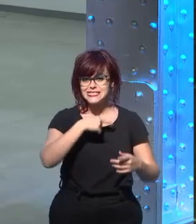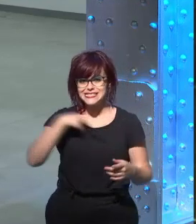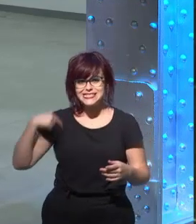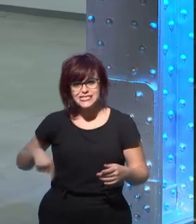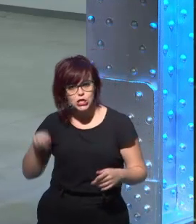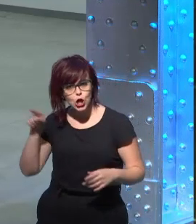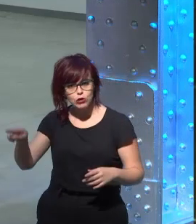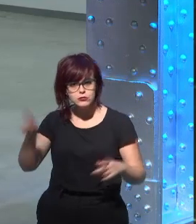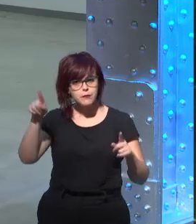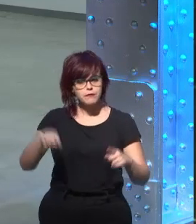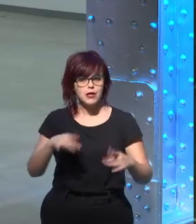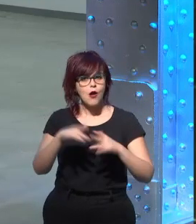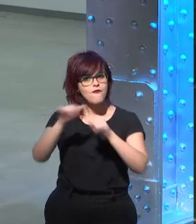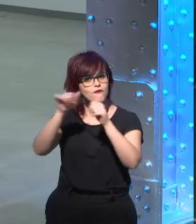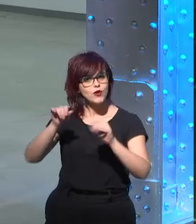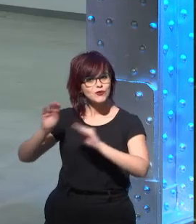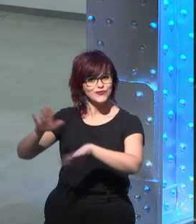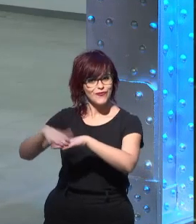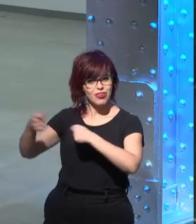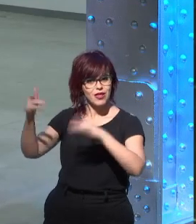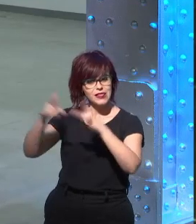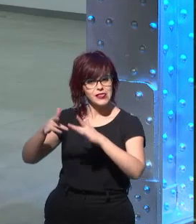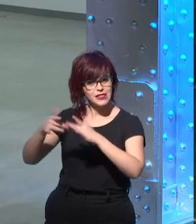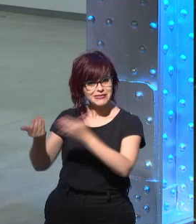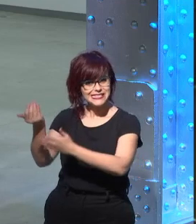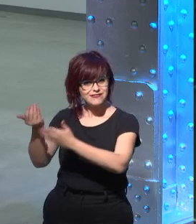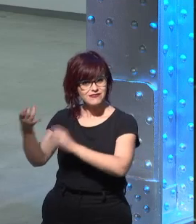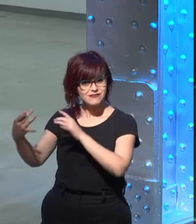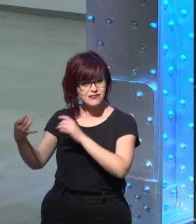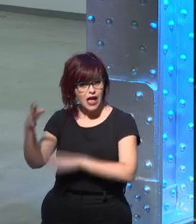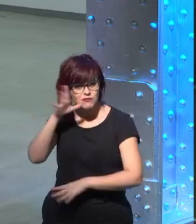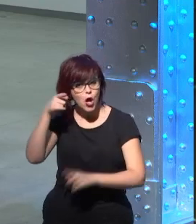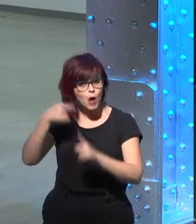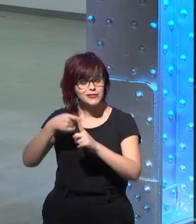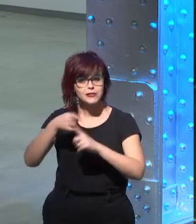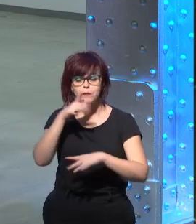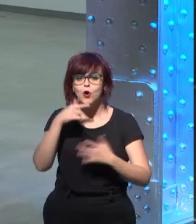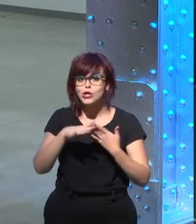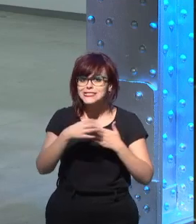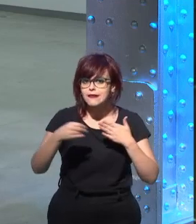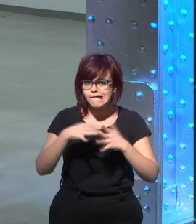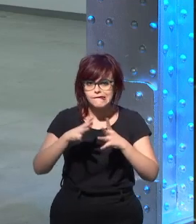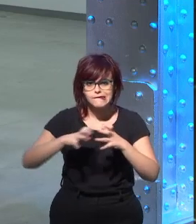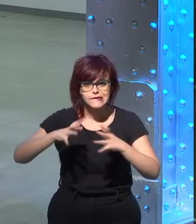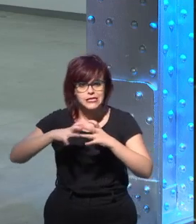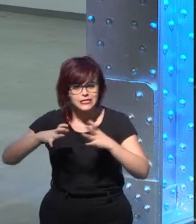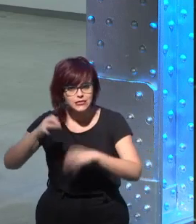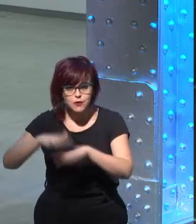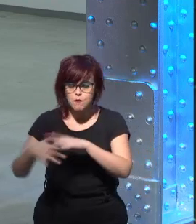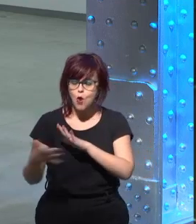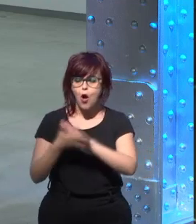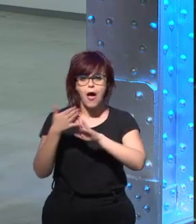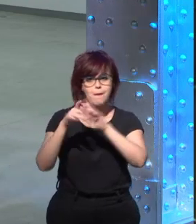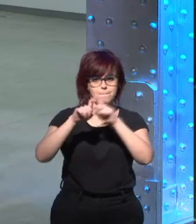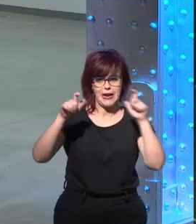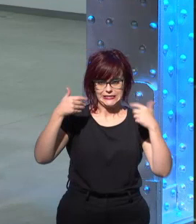que abramos vías de comunicación porque perdón, los clientes están deseando hablar con nosotros.